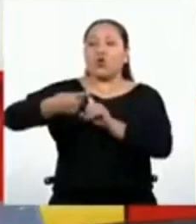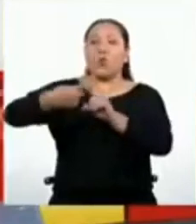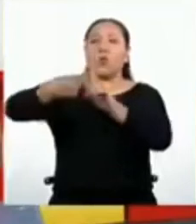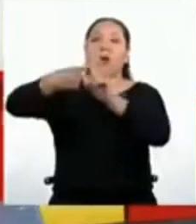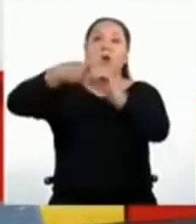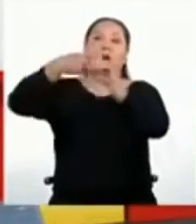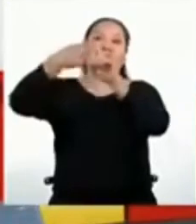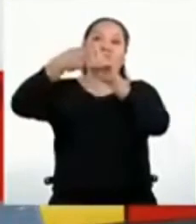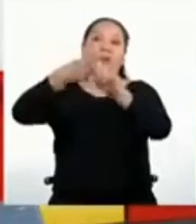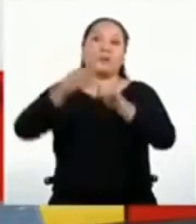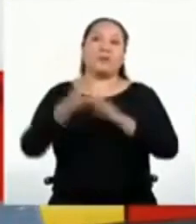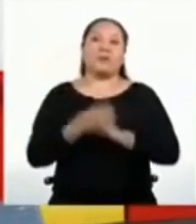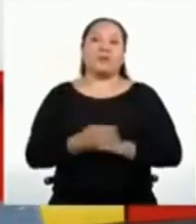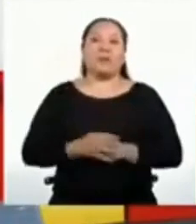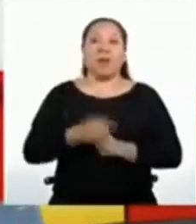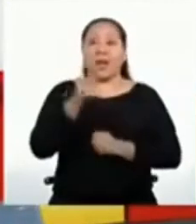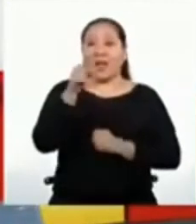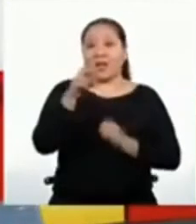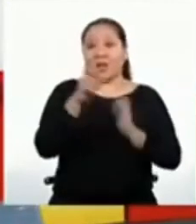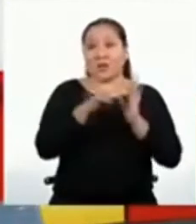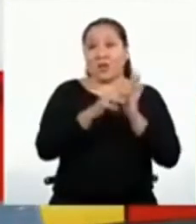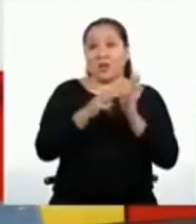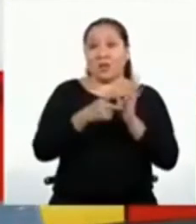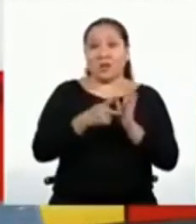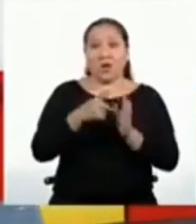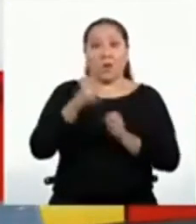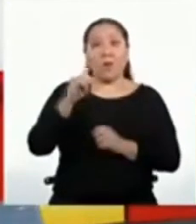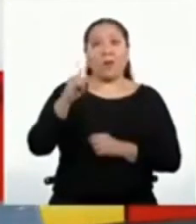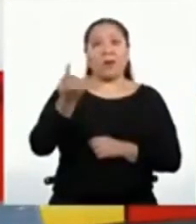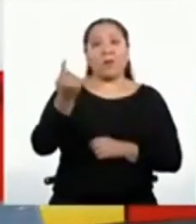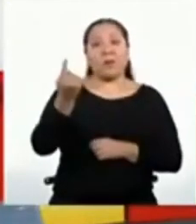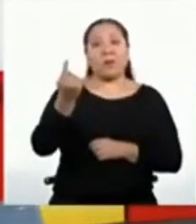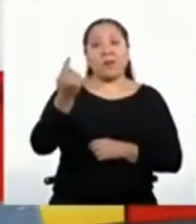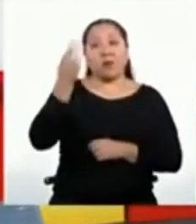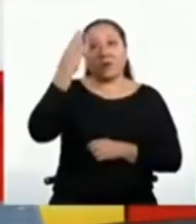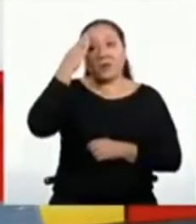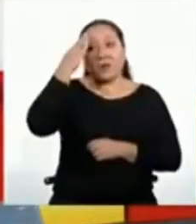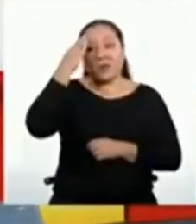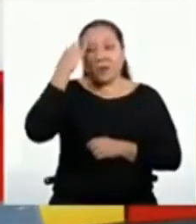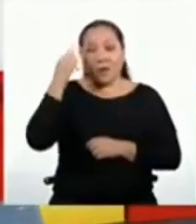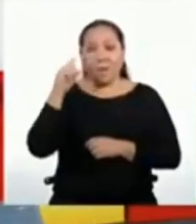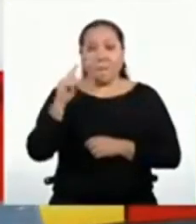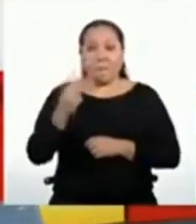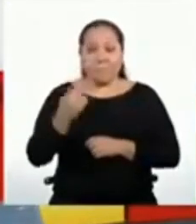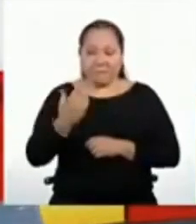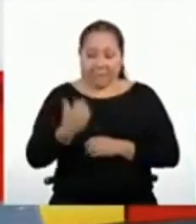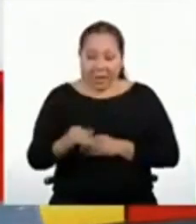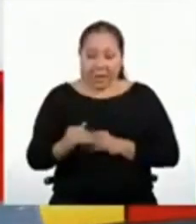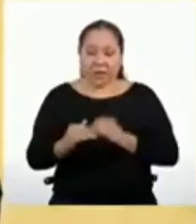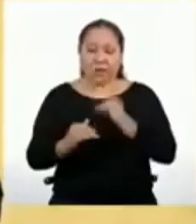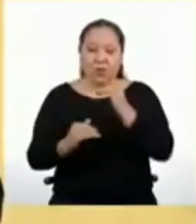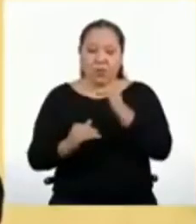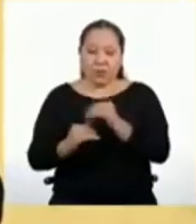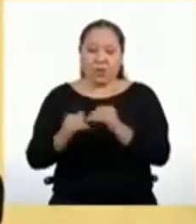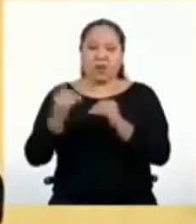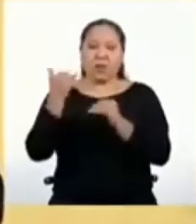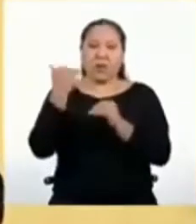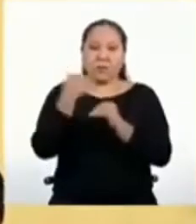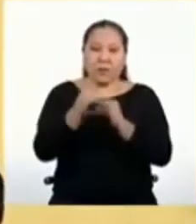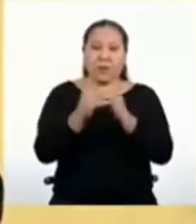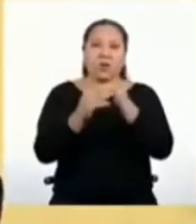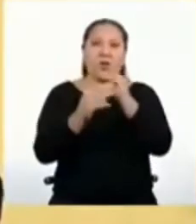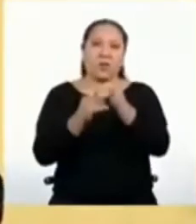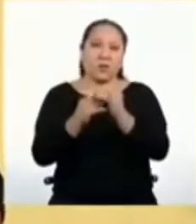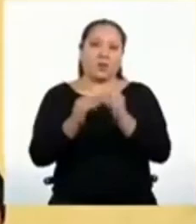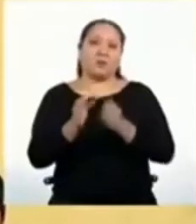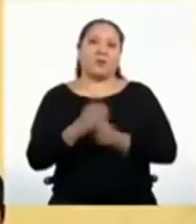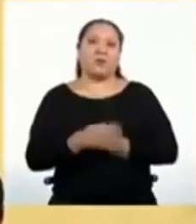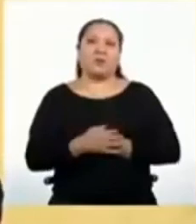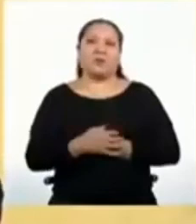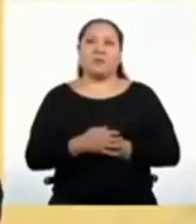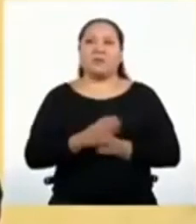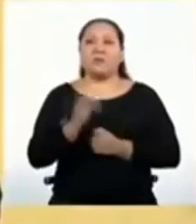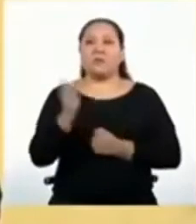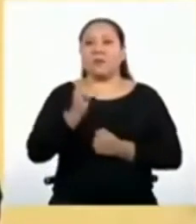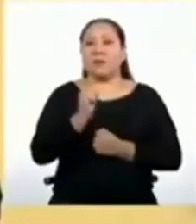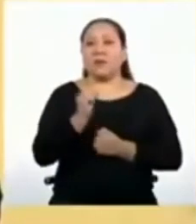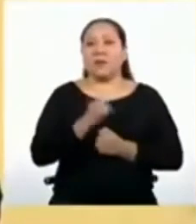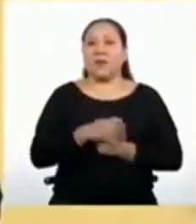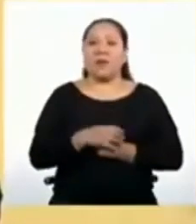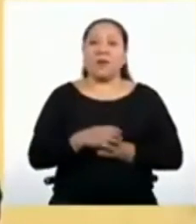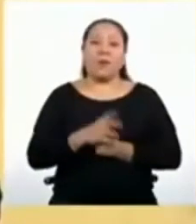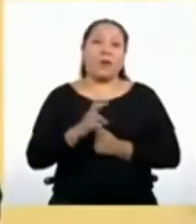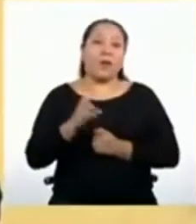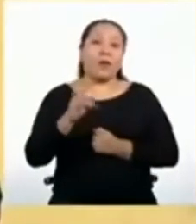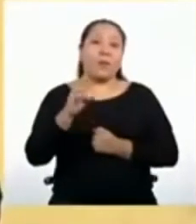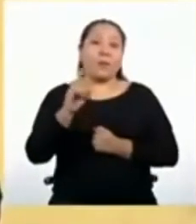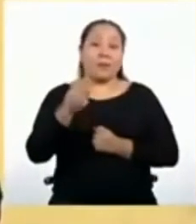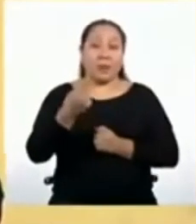ellos. O sea, primero averiguar piso por piso. Exacto. Por la primera